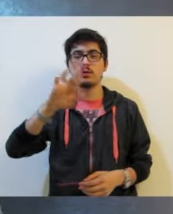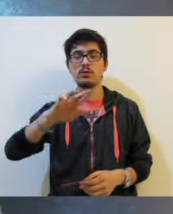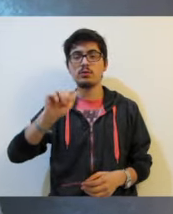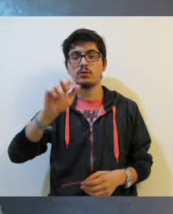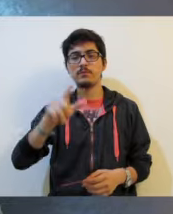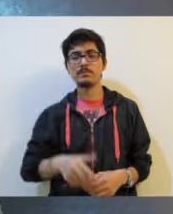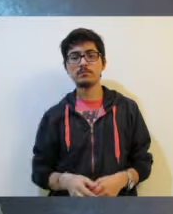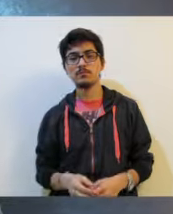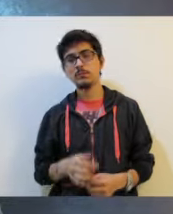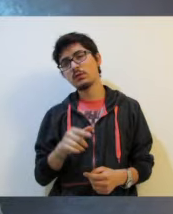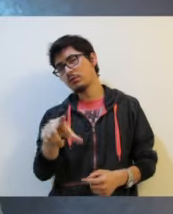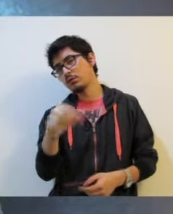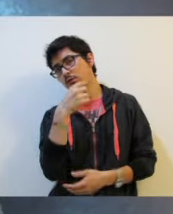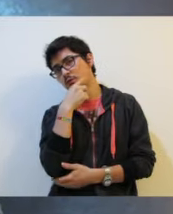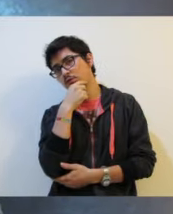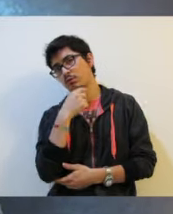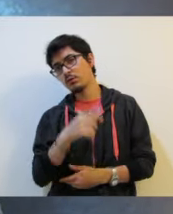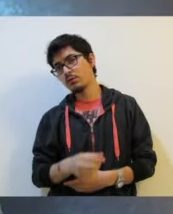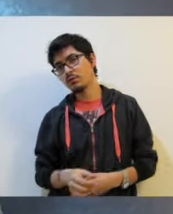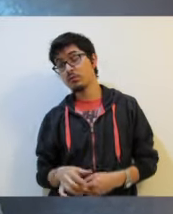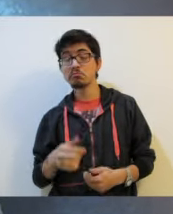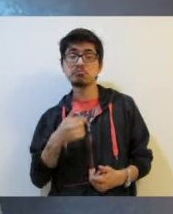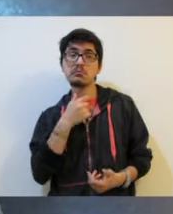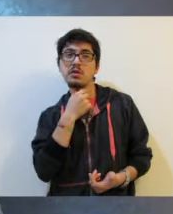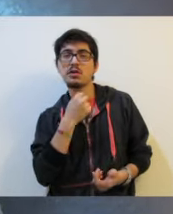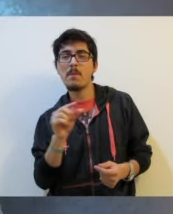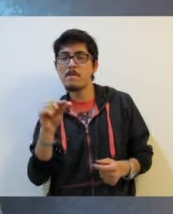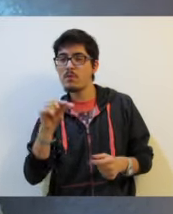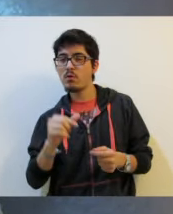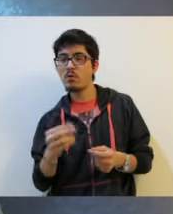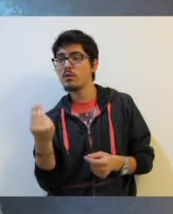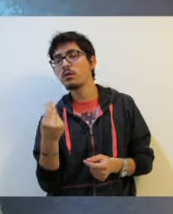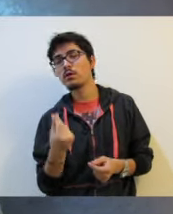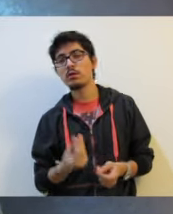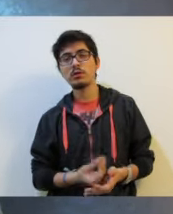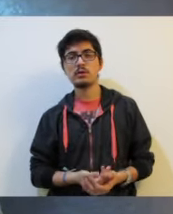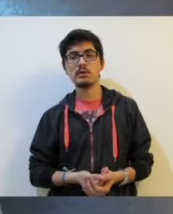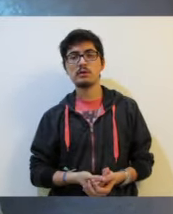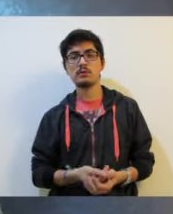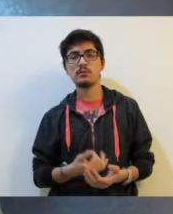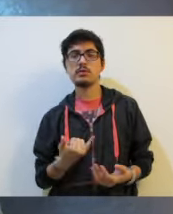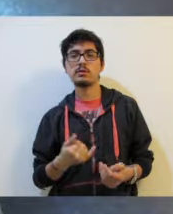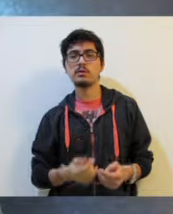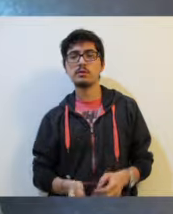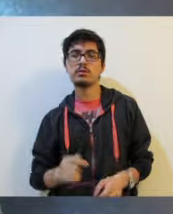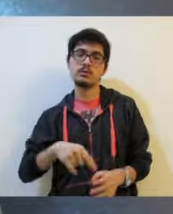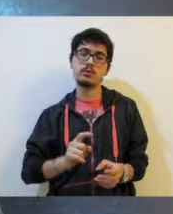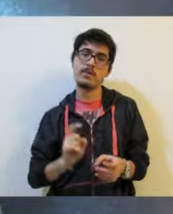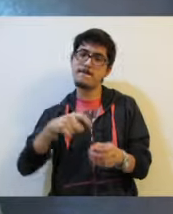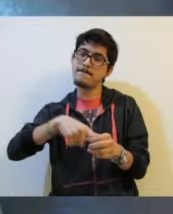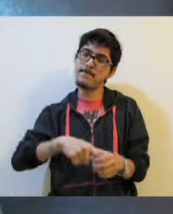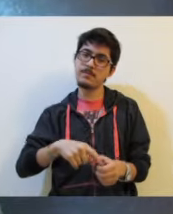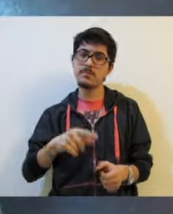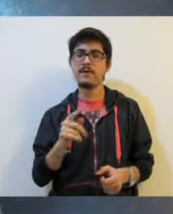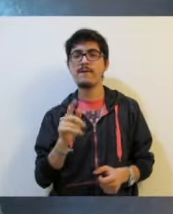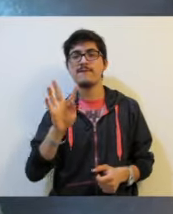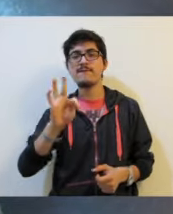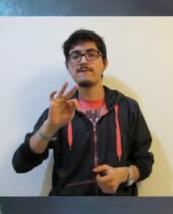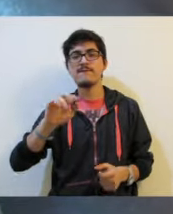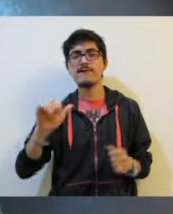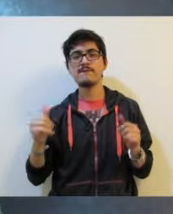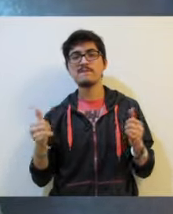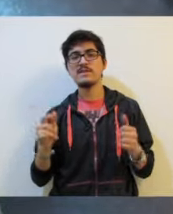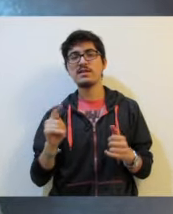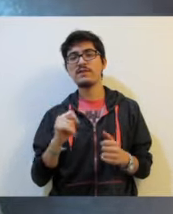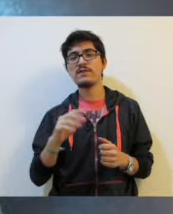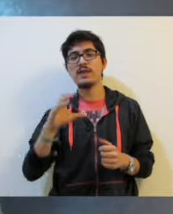un festival de caballeros en un pueblo. Entonces, entretanto en que trata de llegar a